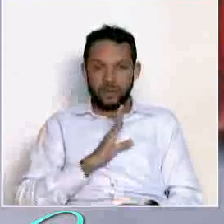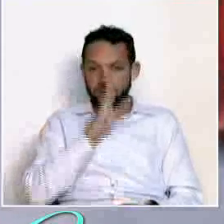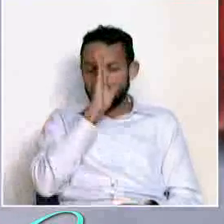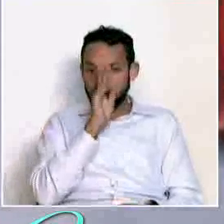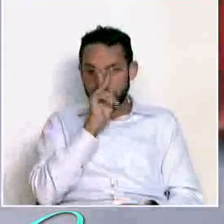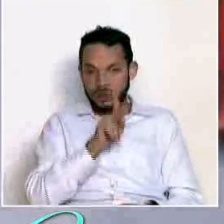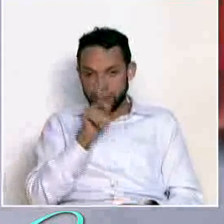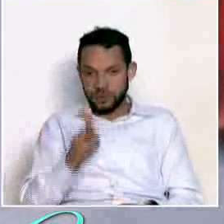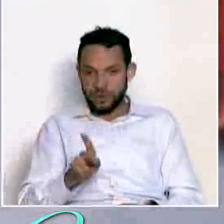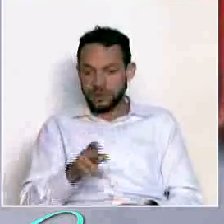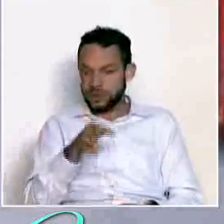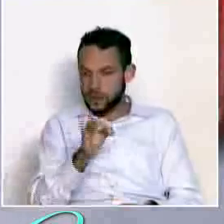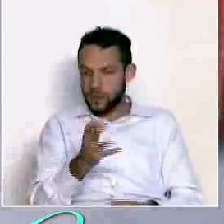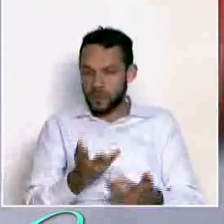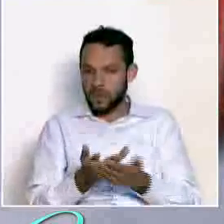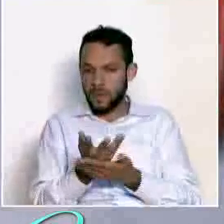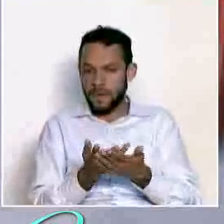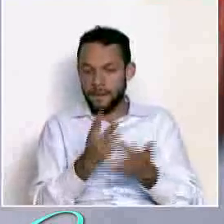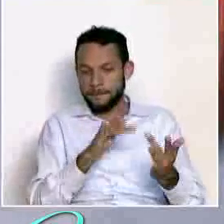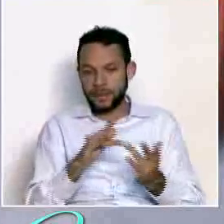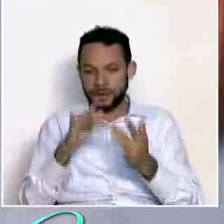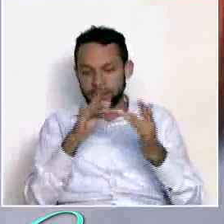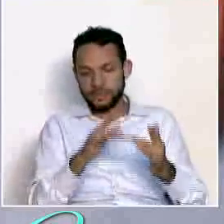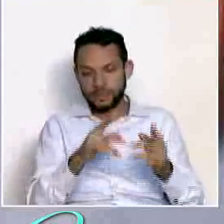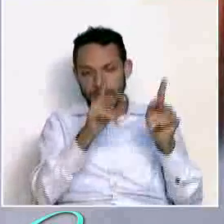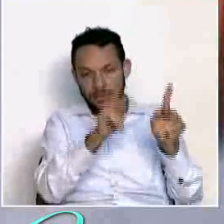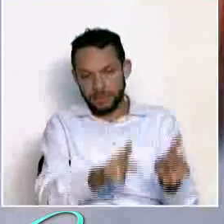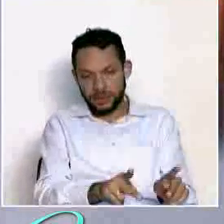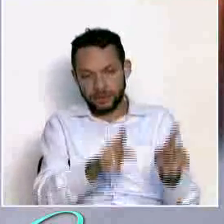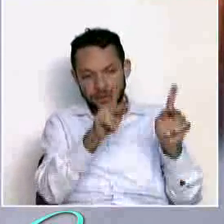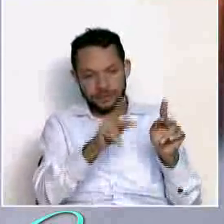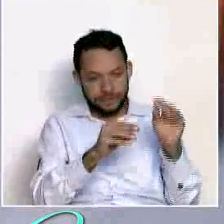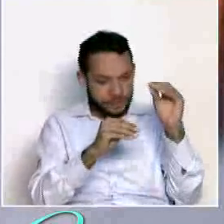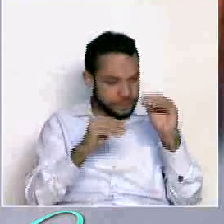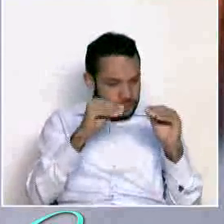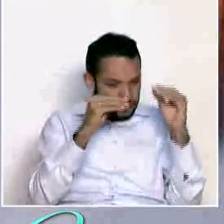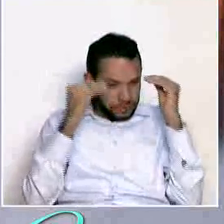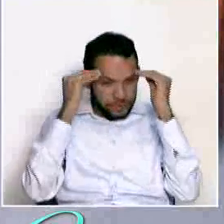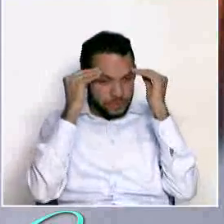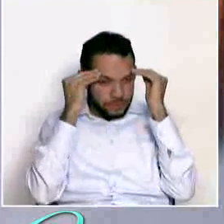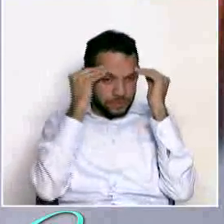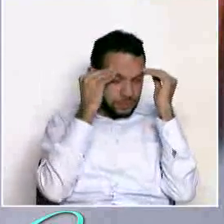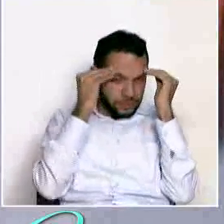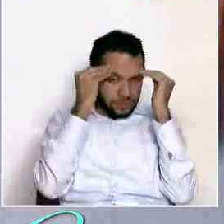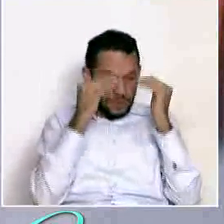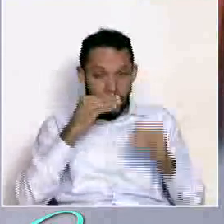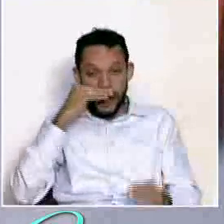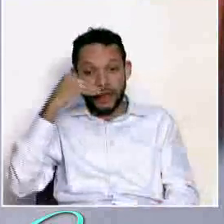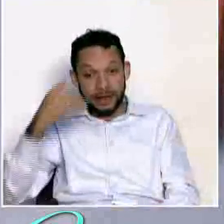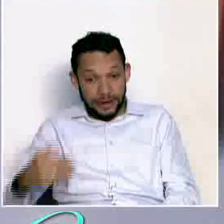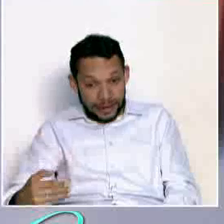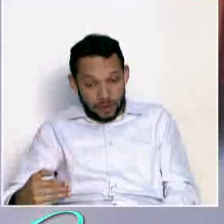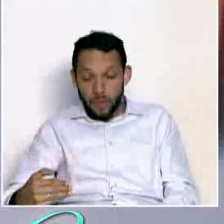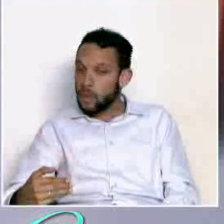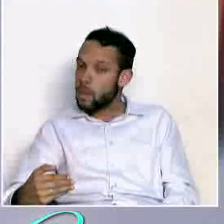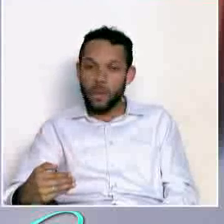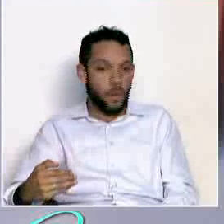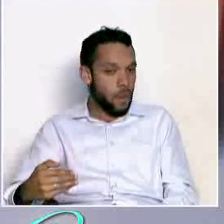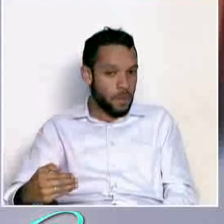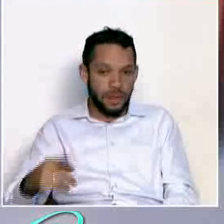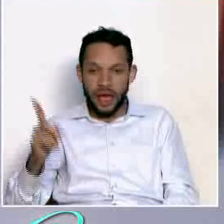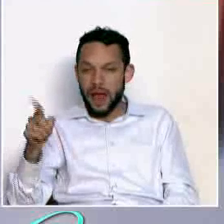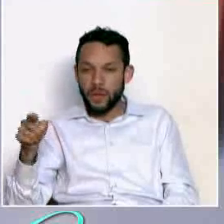Tradicionalmente se sugiere que las personas que se vayan a someter a hipnosis no deben ser niños pequeños. Existe el llamado mal de